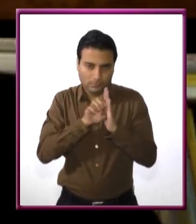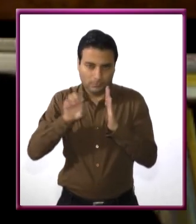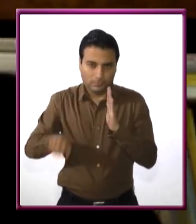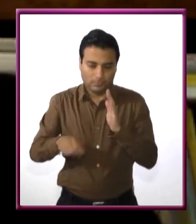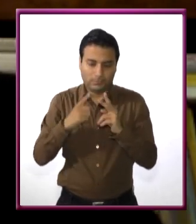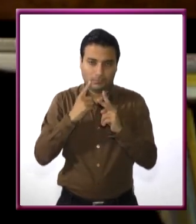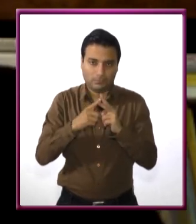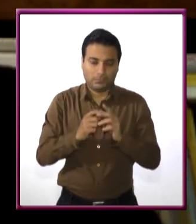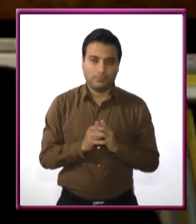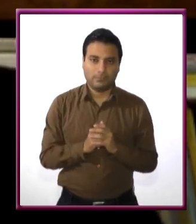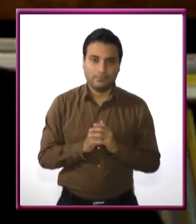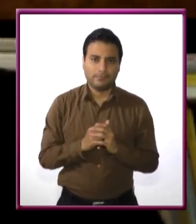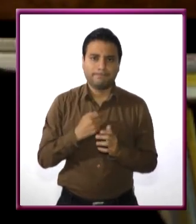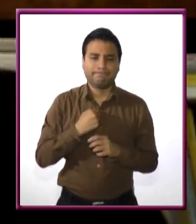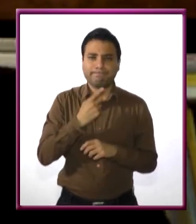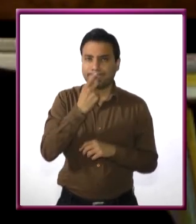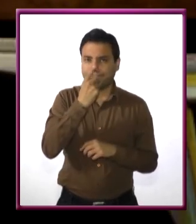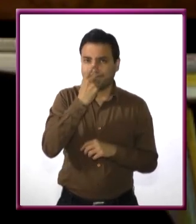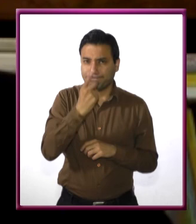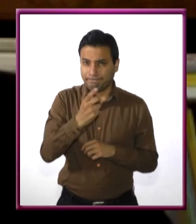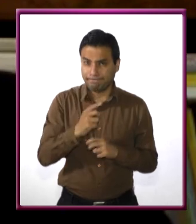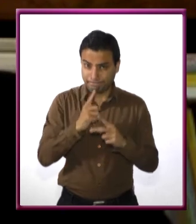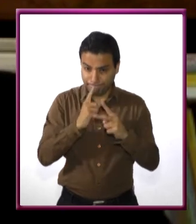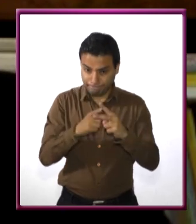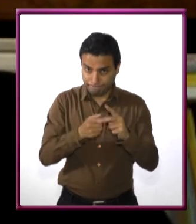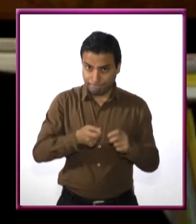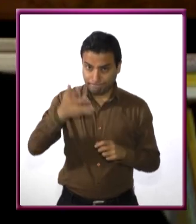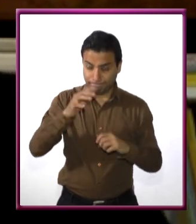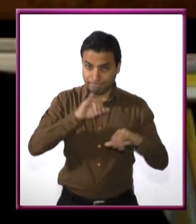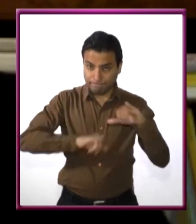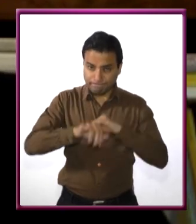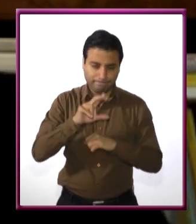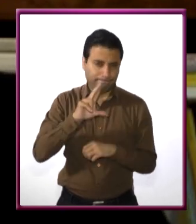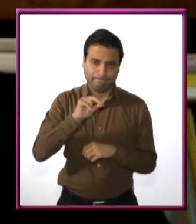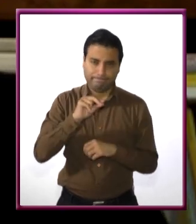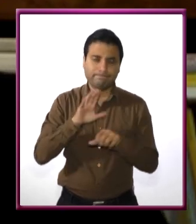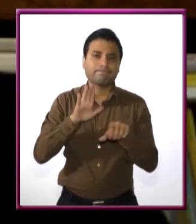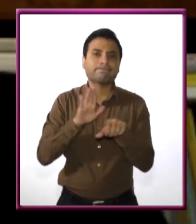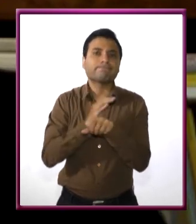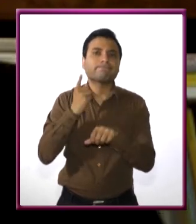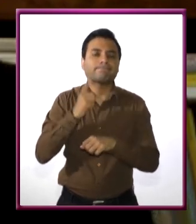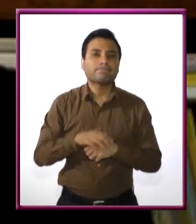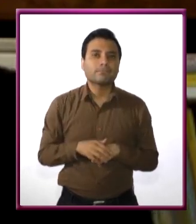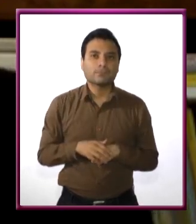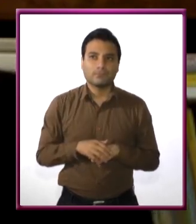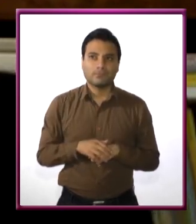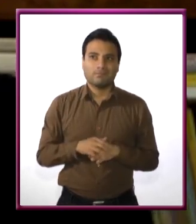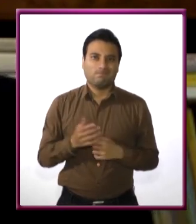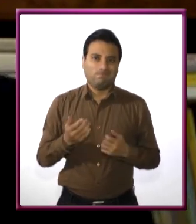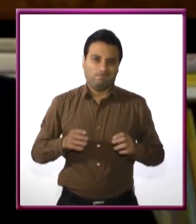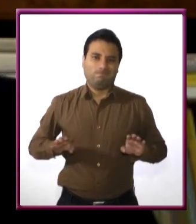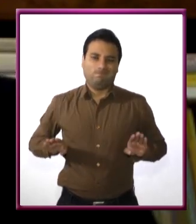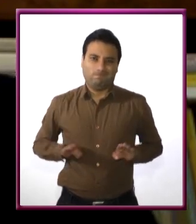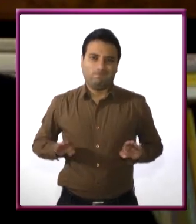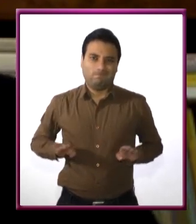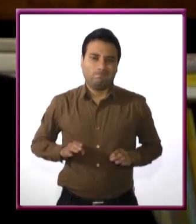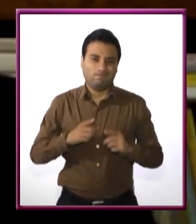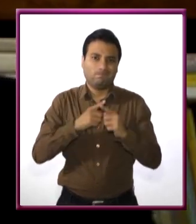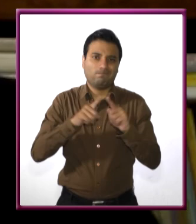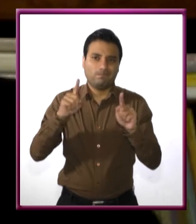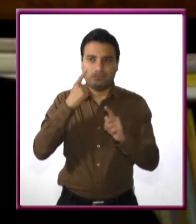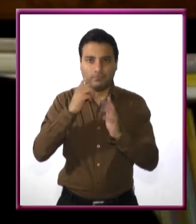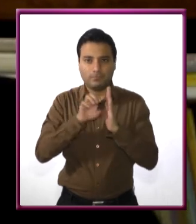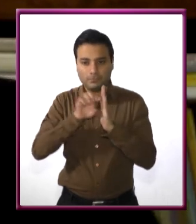las matemáticas. La razón por la que yo no les llamaría ciencia es porque son diferentes de